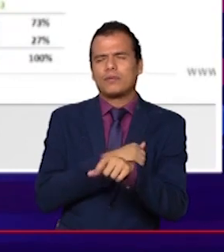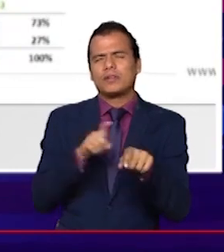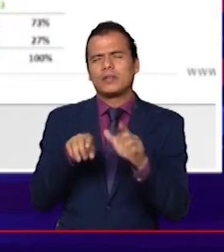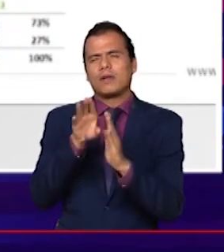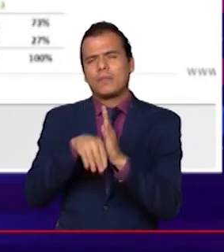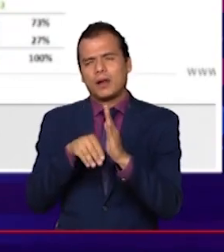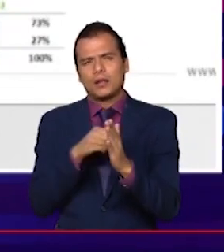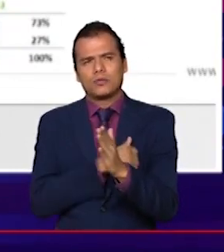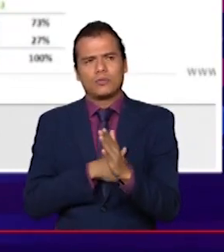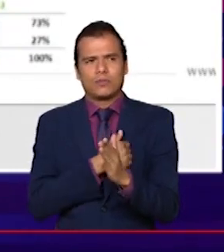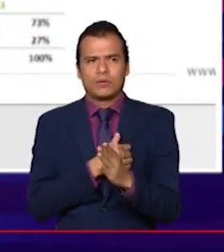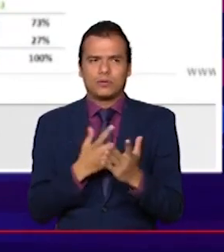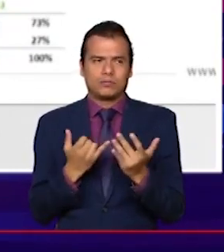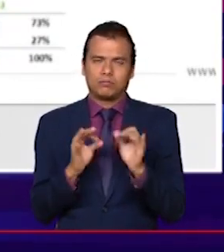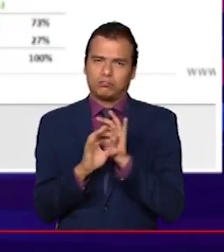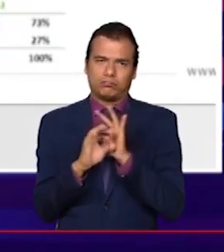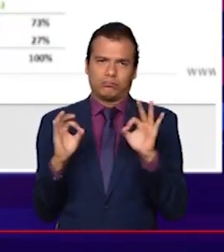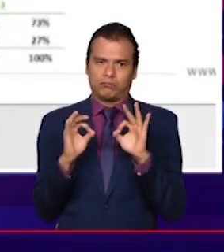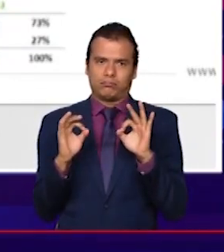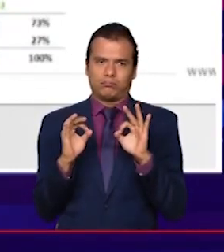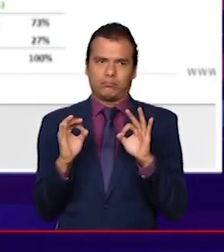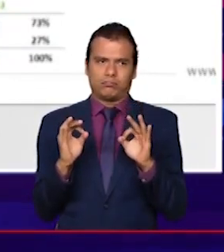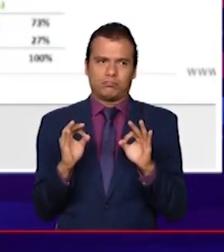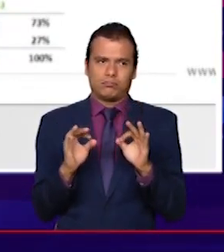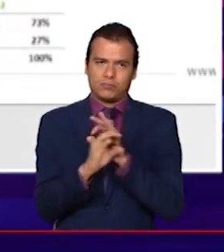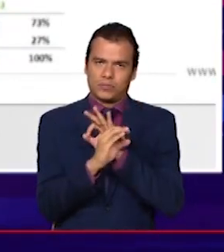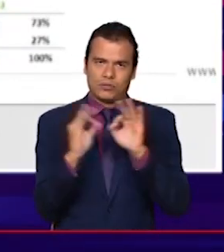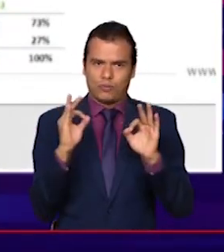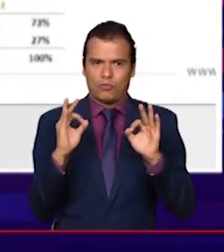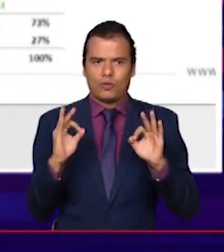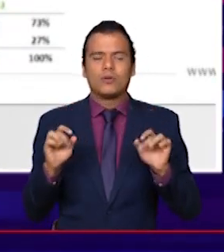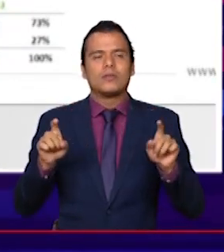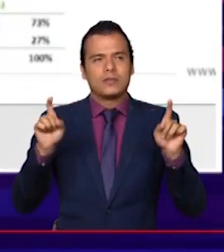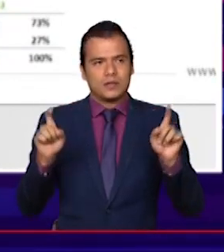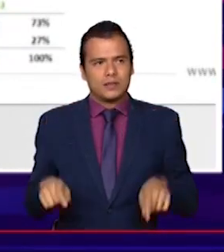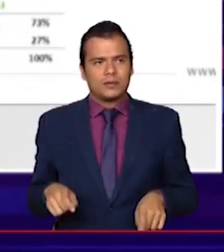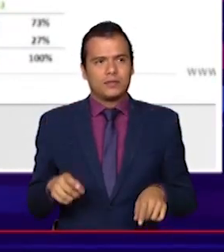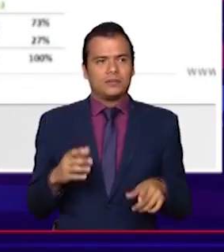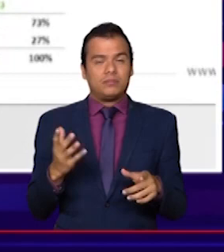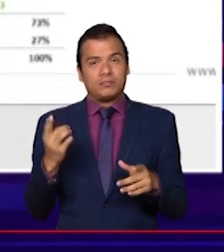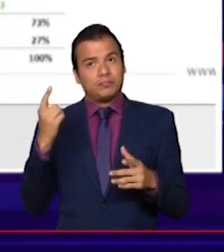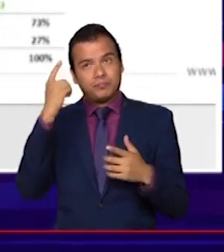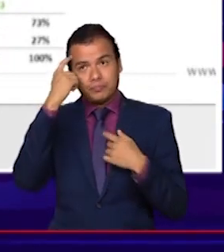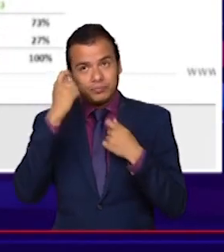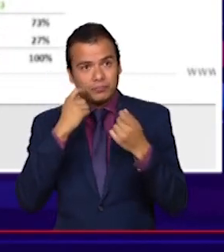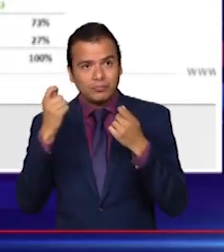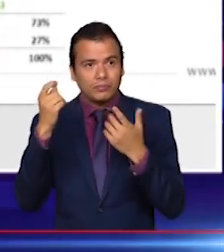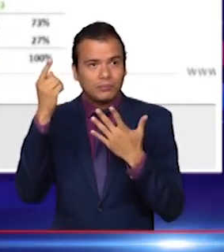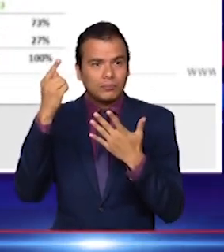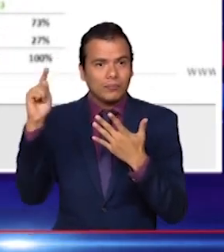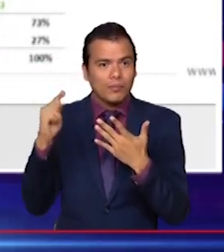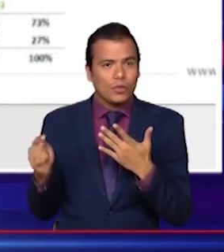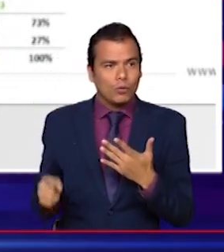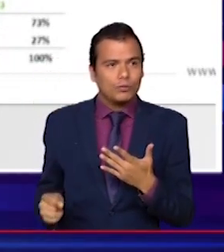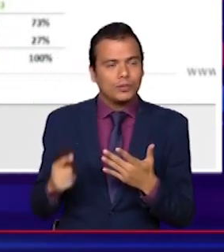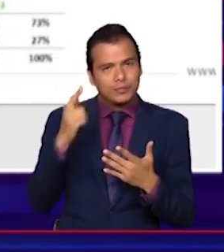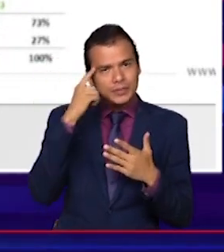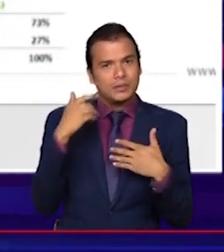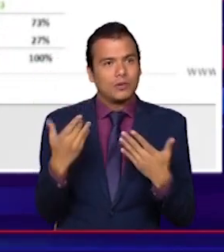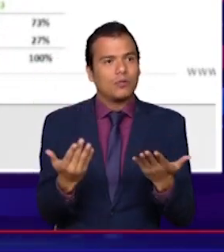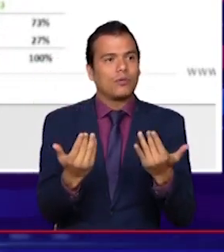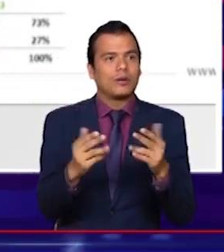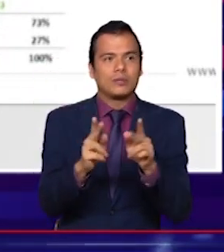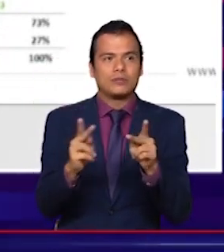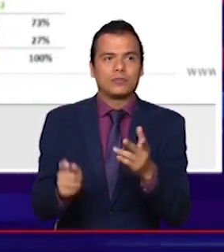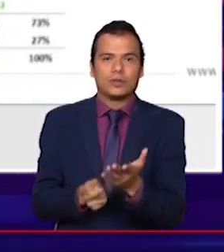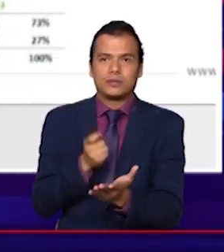etcétera. Pues no, yo creo que vamos a tener que ser un poco más creativos y ver qué podemos hacer para que la gente